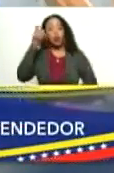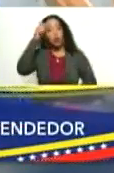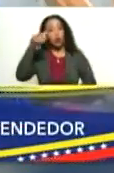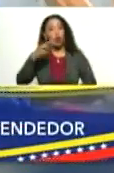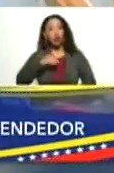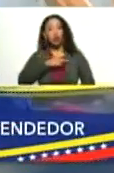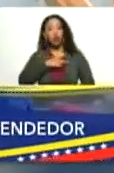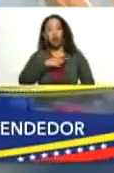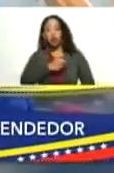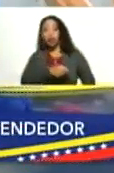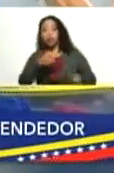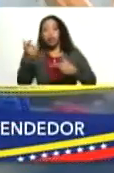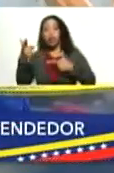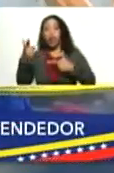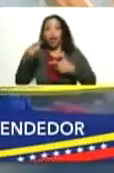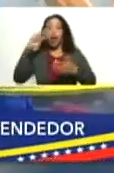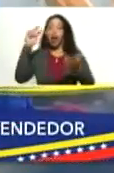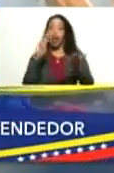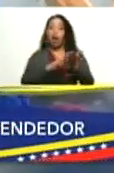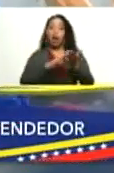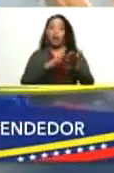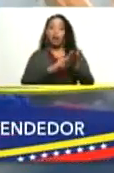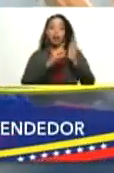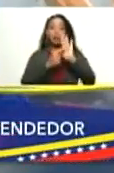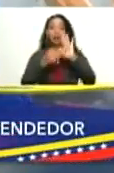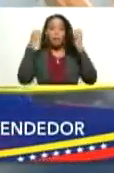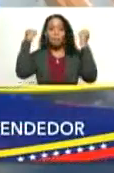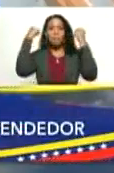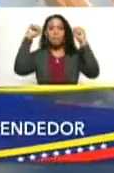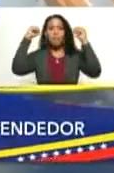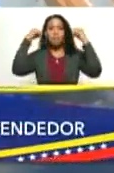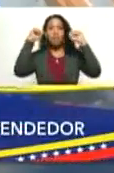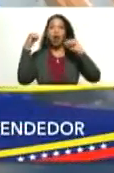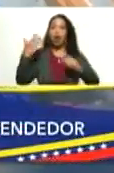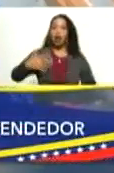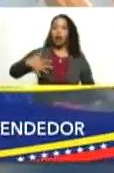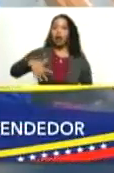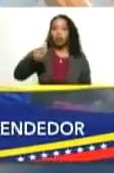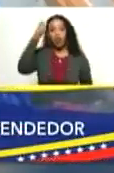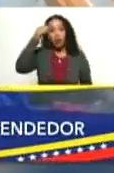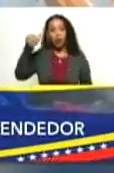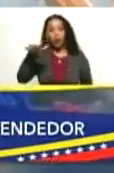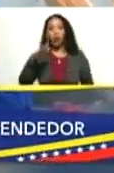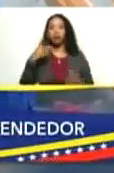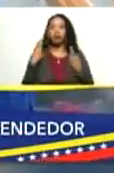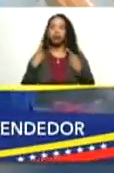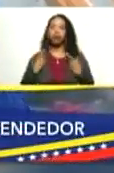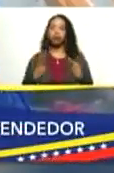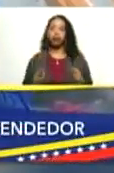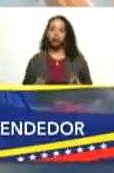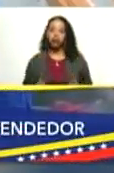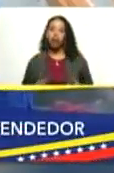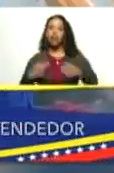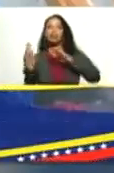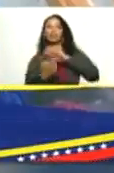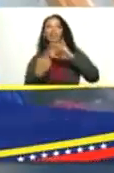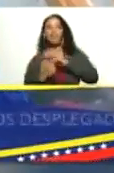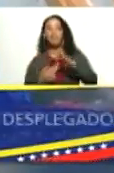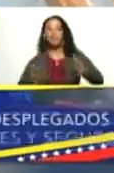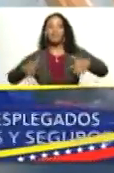estamos llevando a la realidad, en la práctica, el derecho del pueblo al descanso, a la recreación,